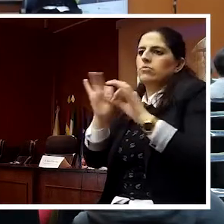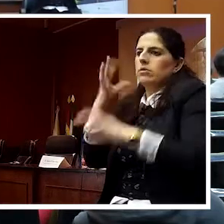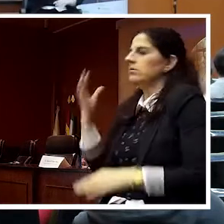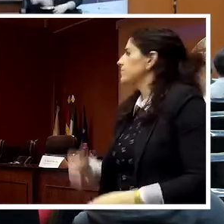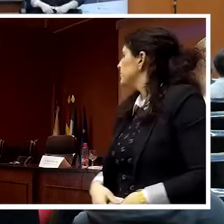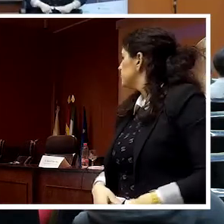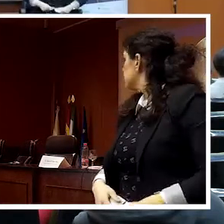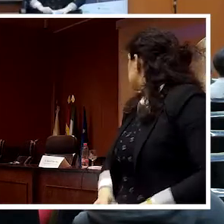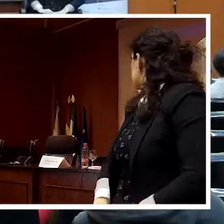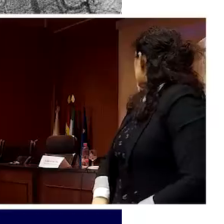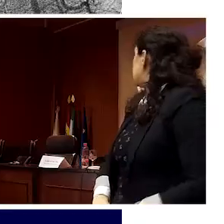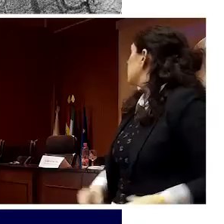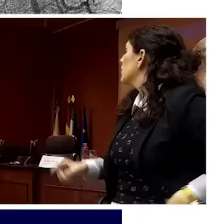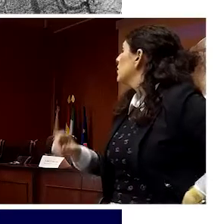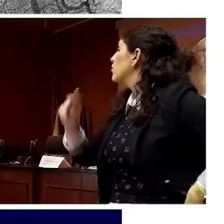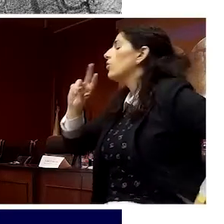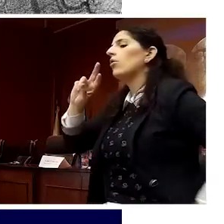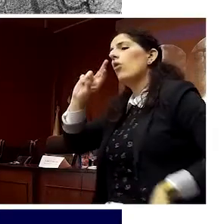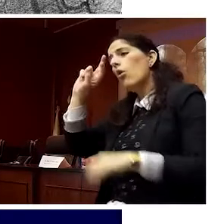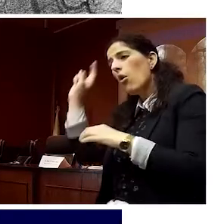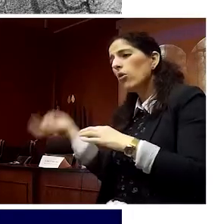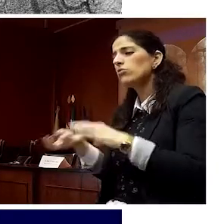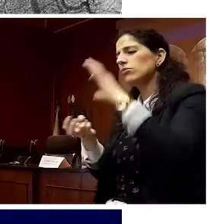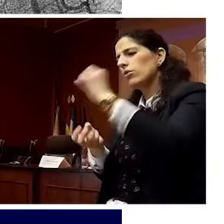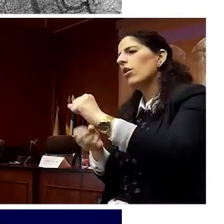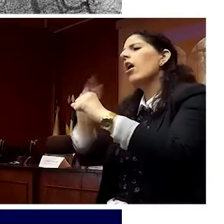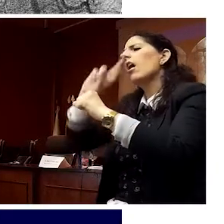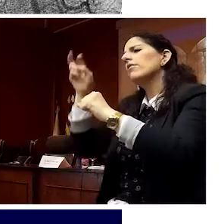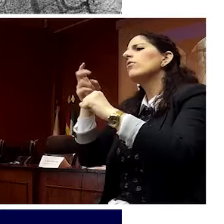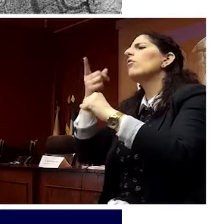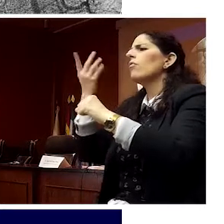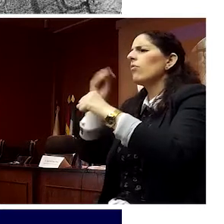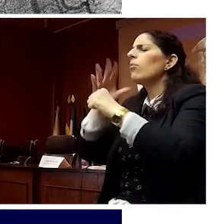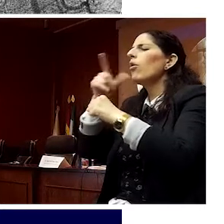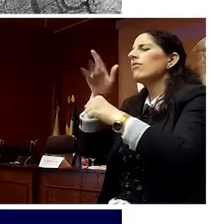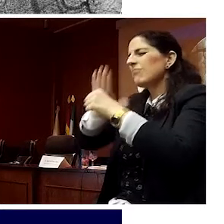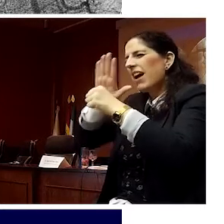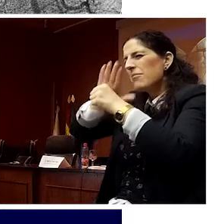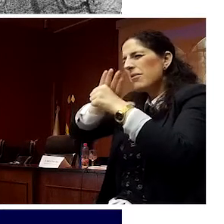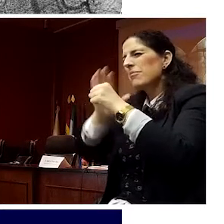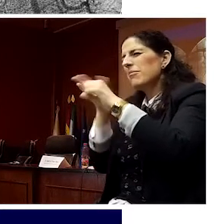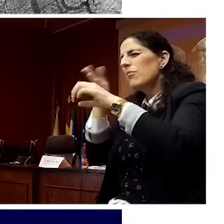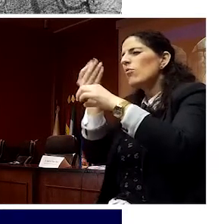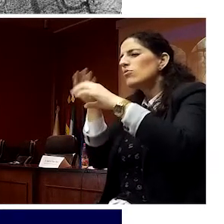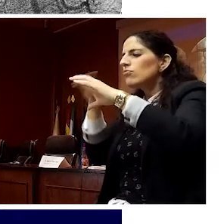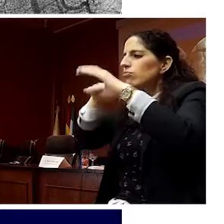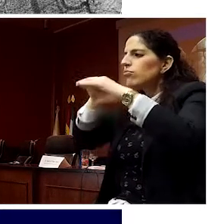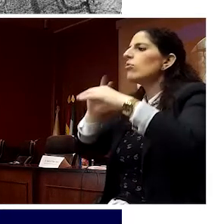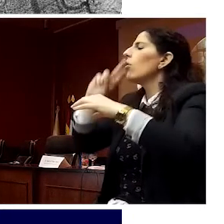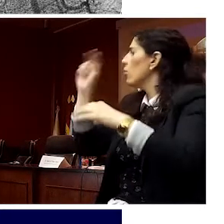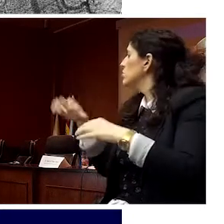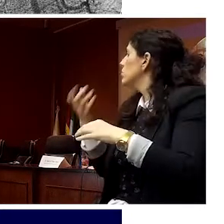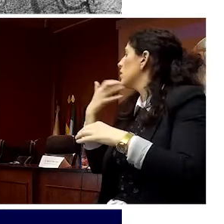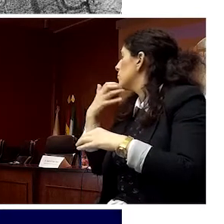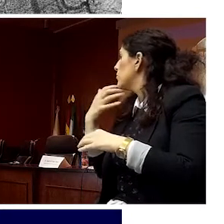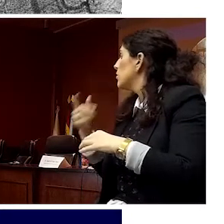Esto es un caso parecido, oclusión completa de la coronaria derecha, una ateromatosis muy difusa, y a la